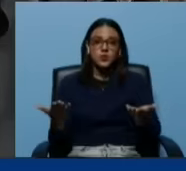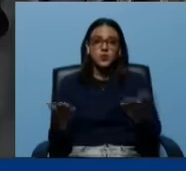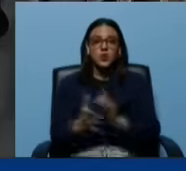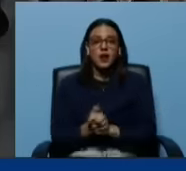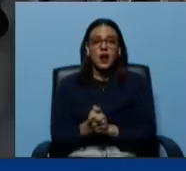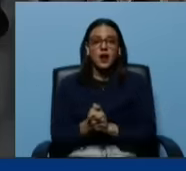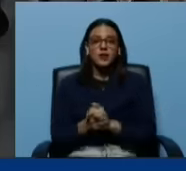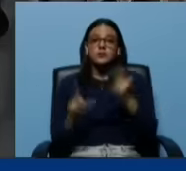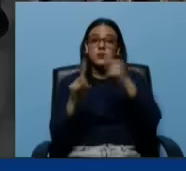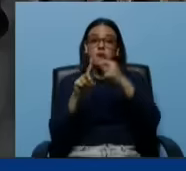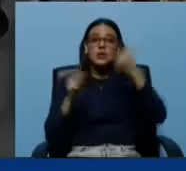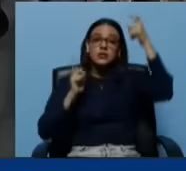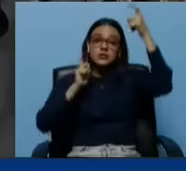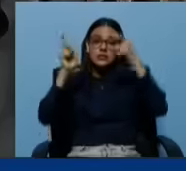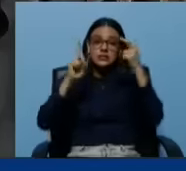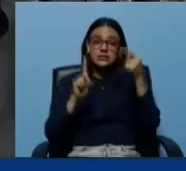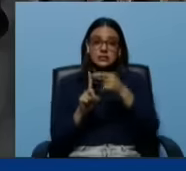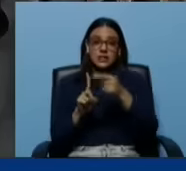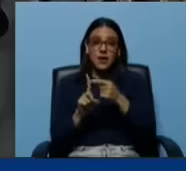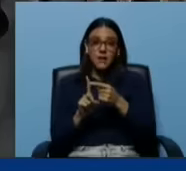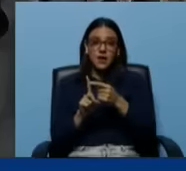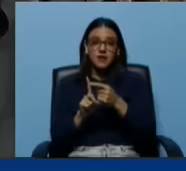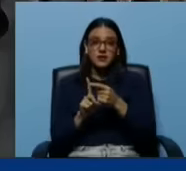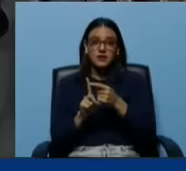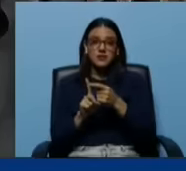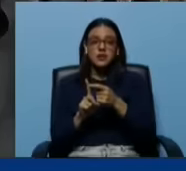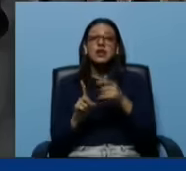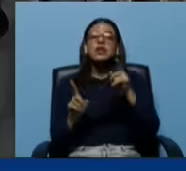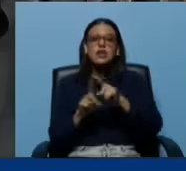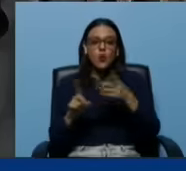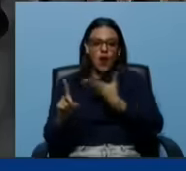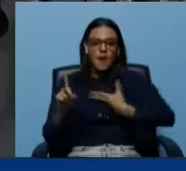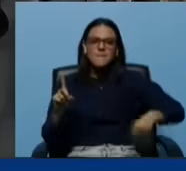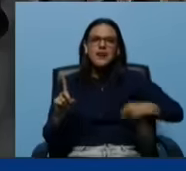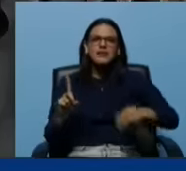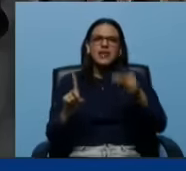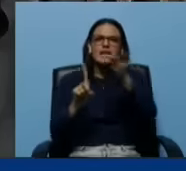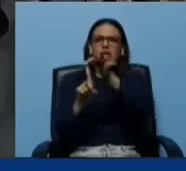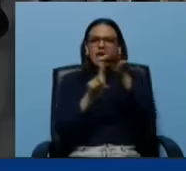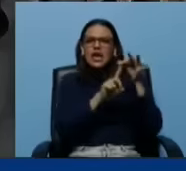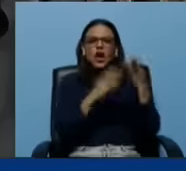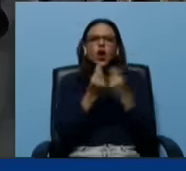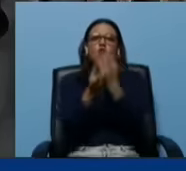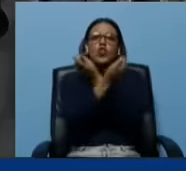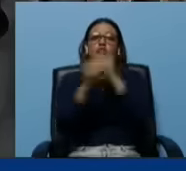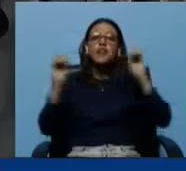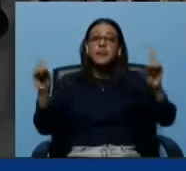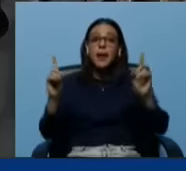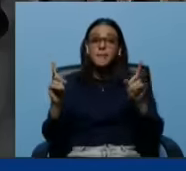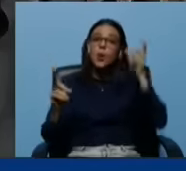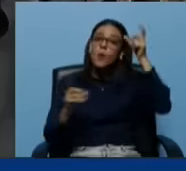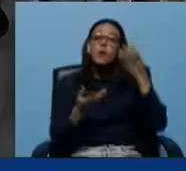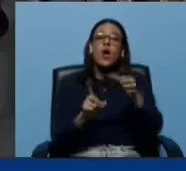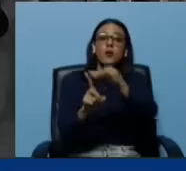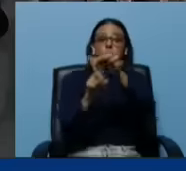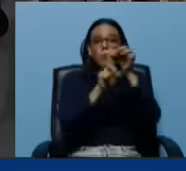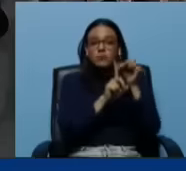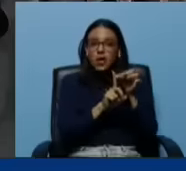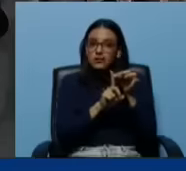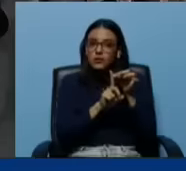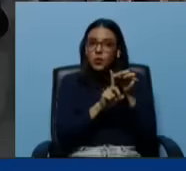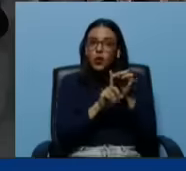Hugo Chávez fue un presidente electo democráticamente, y luego en